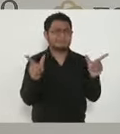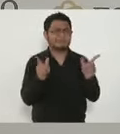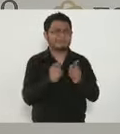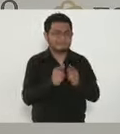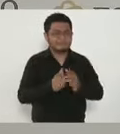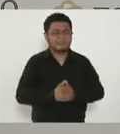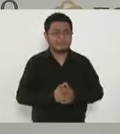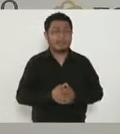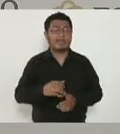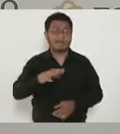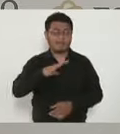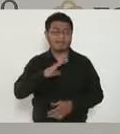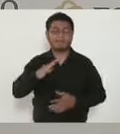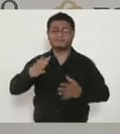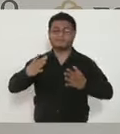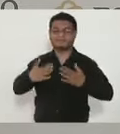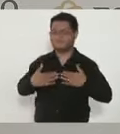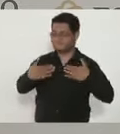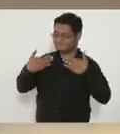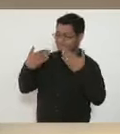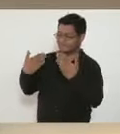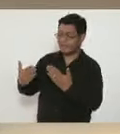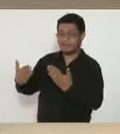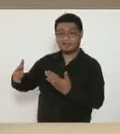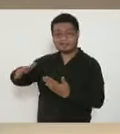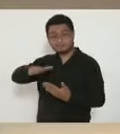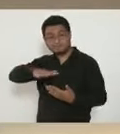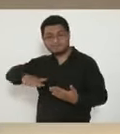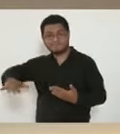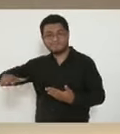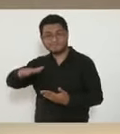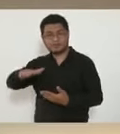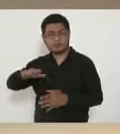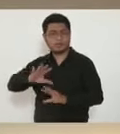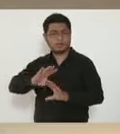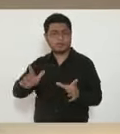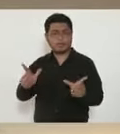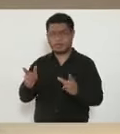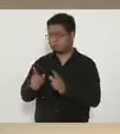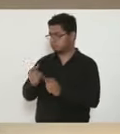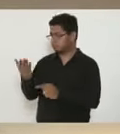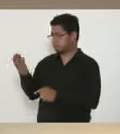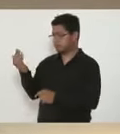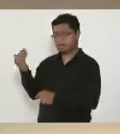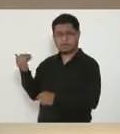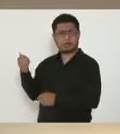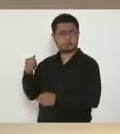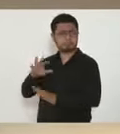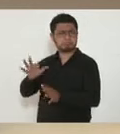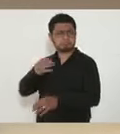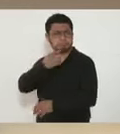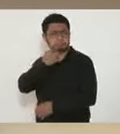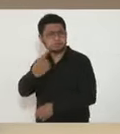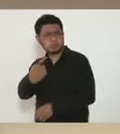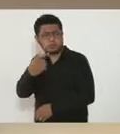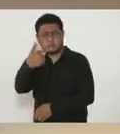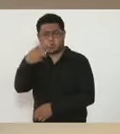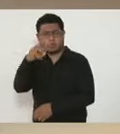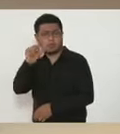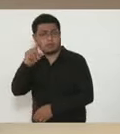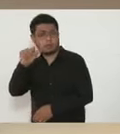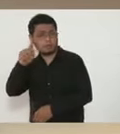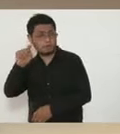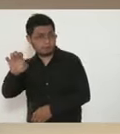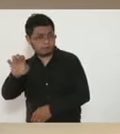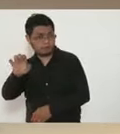tenemos confianza de que, como lo mencionó Guadalupe, se va a cumplir en